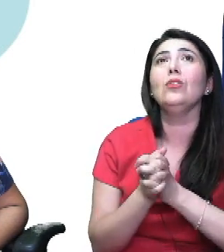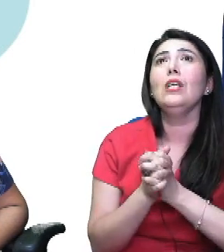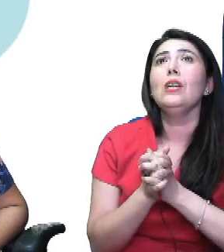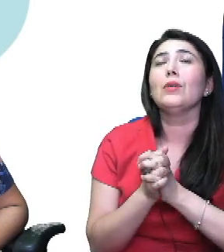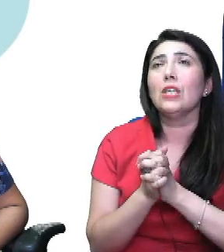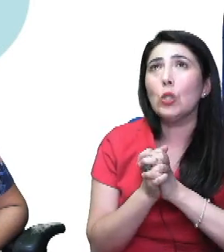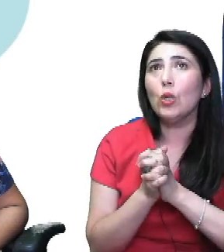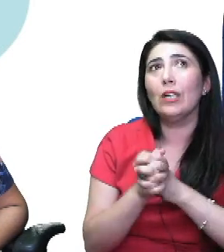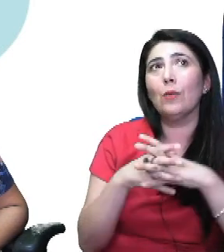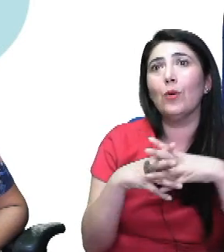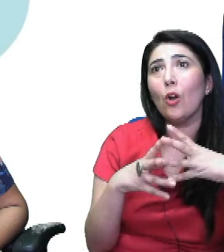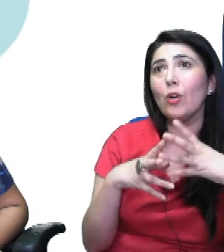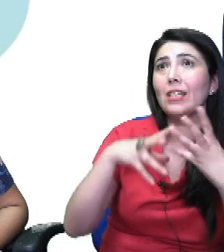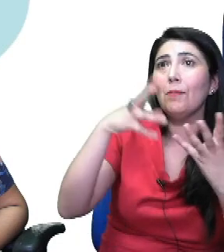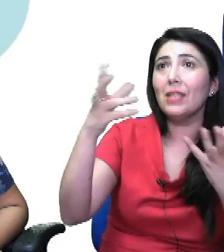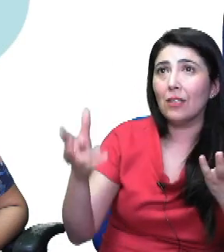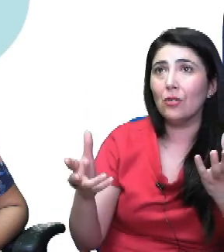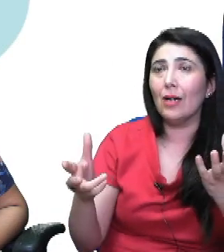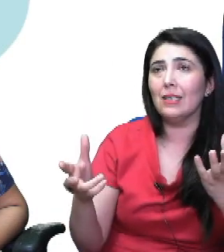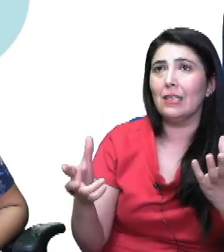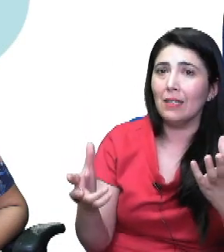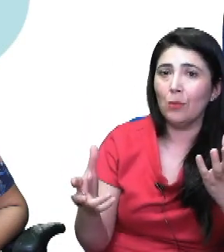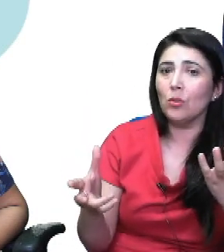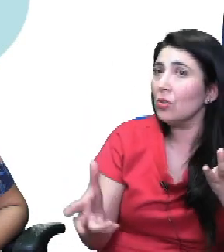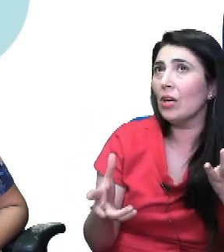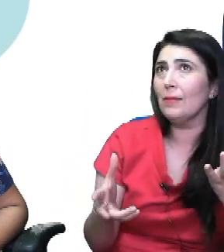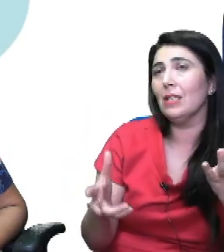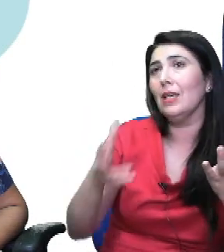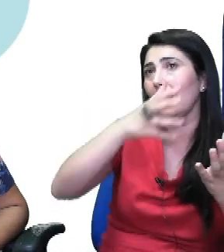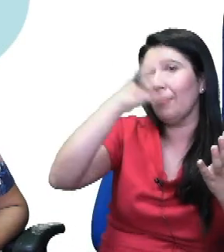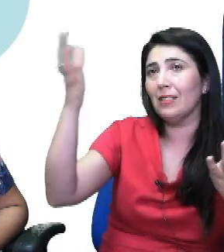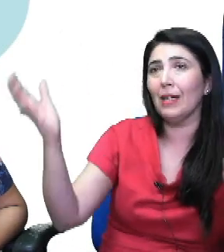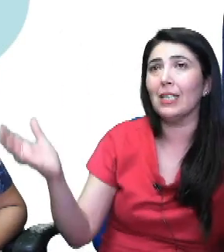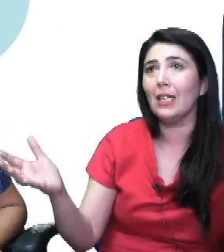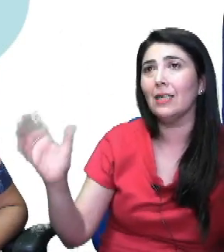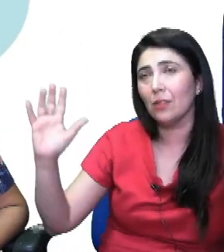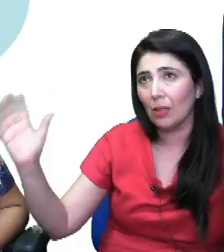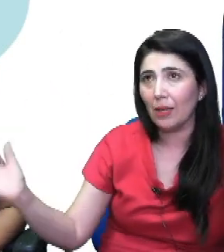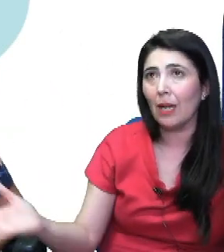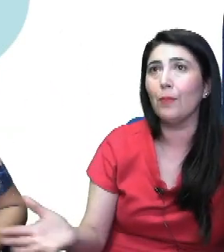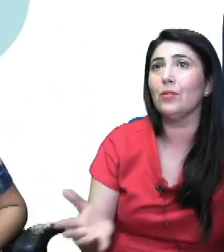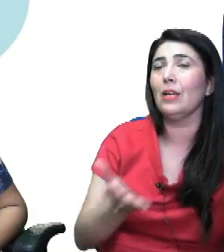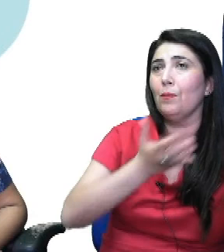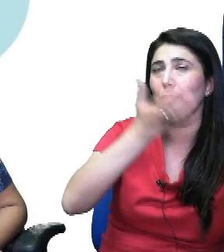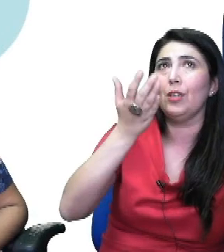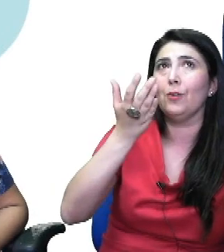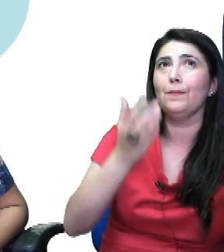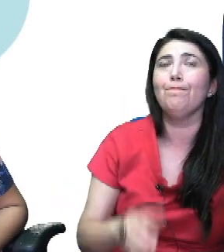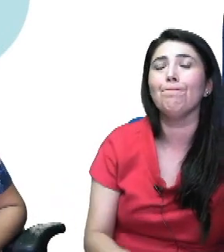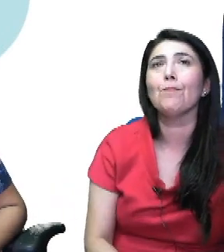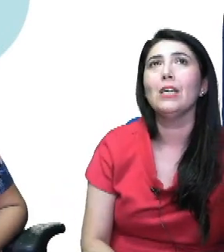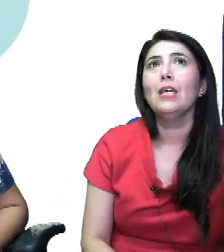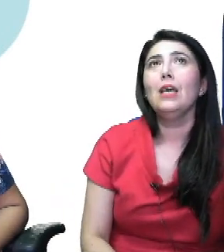¿cierto? Por tanto, este modelo nos está invitando a que trabajemos no solamente en la fase más crítica, sino también en el posterior.